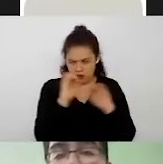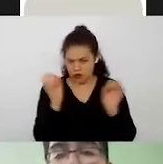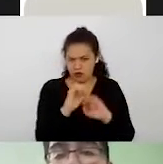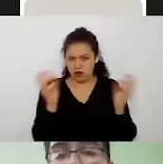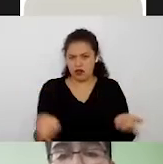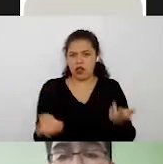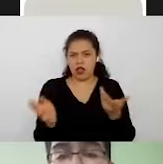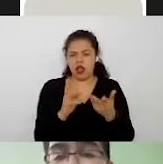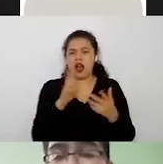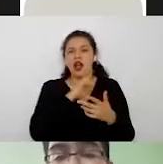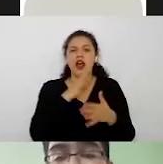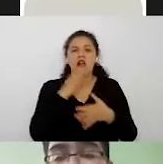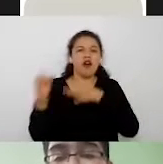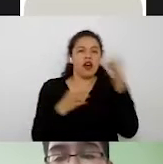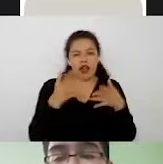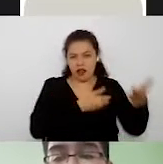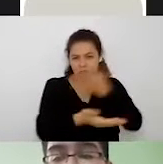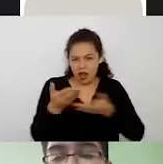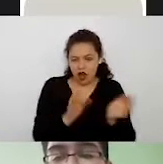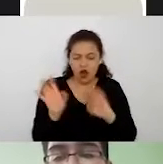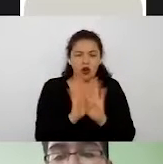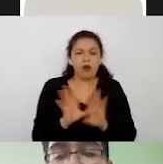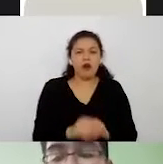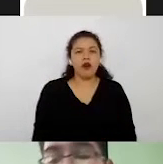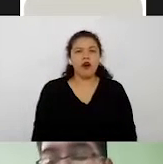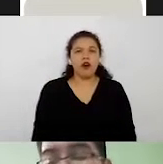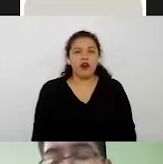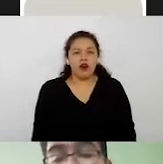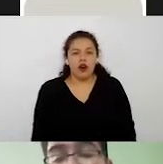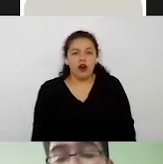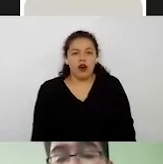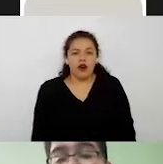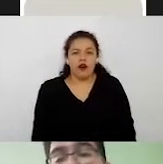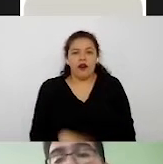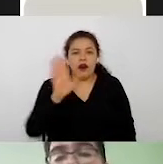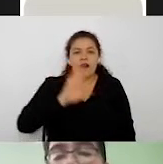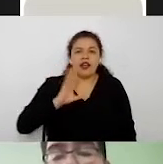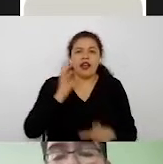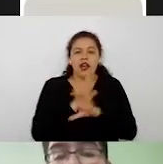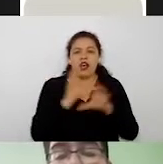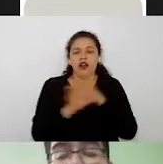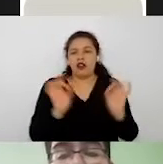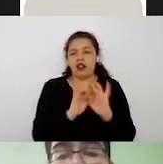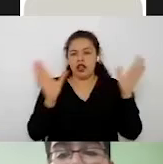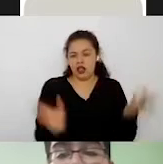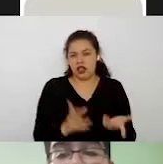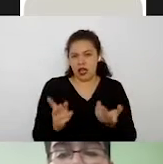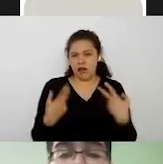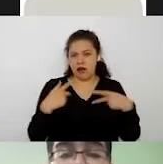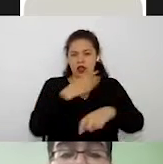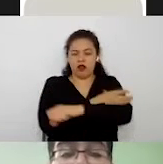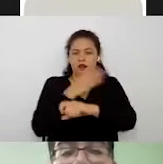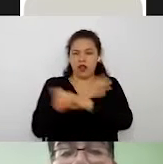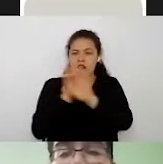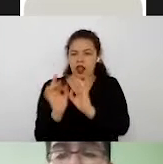noticia la comparte como si fuera cualquier cosa y de repente llega a oídos de los familiares de esta persona porque